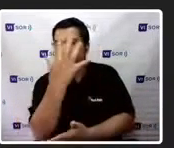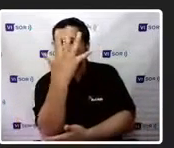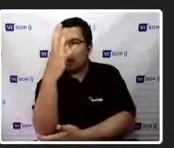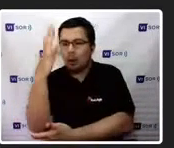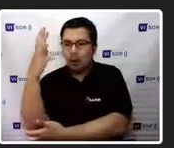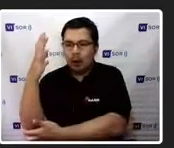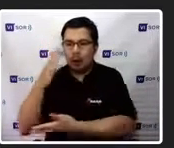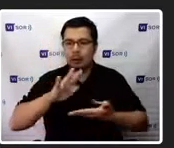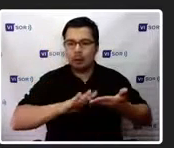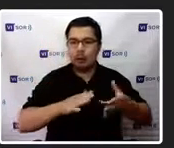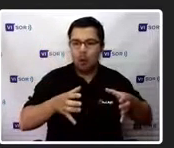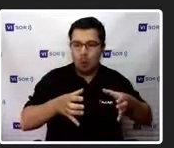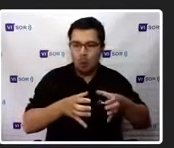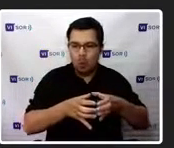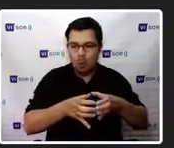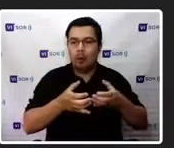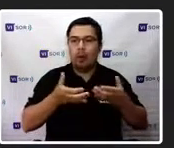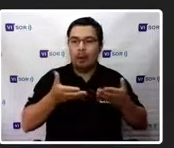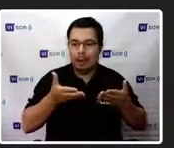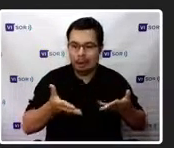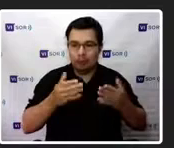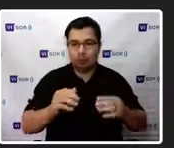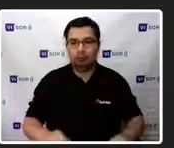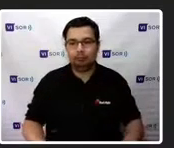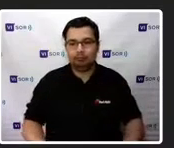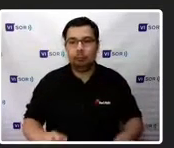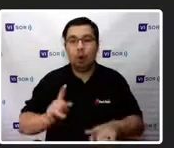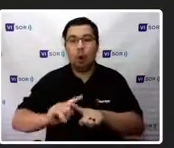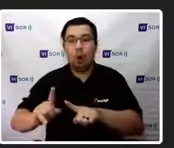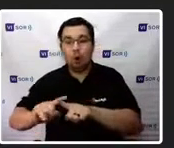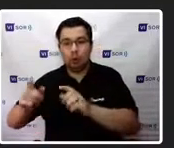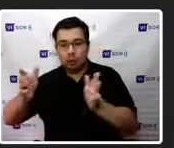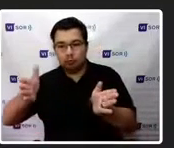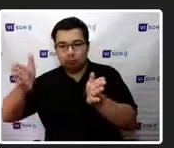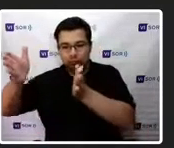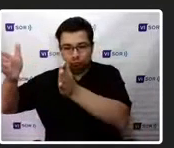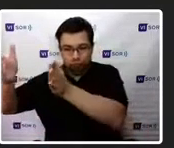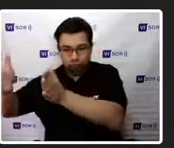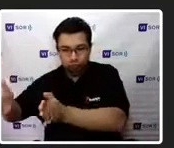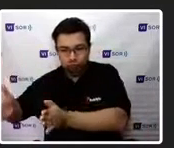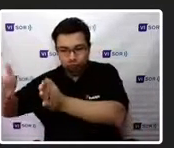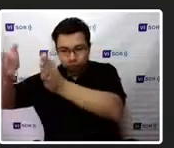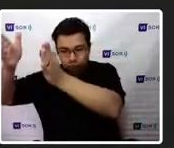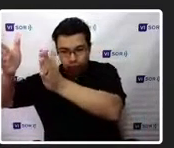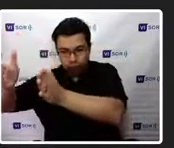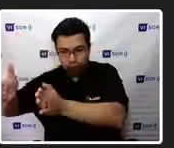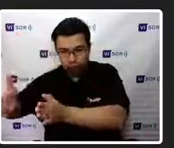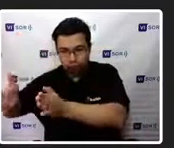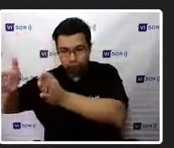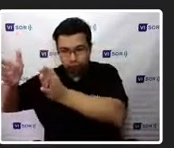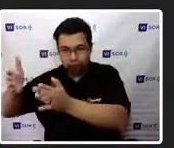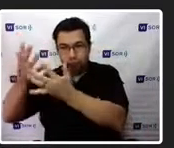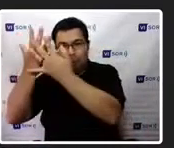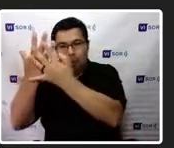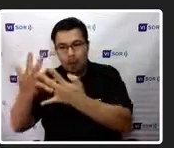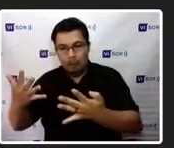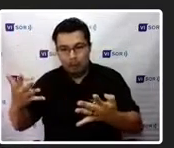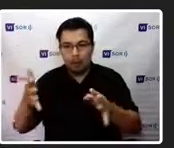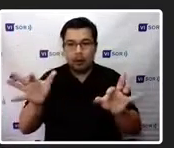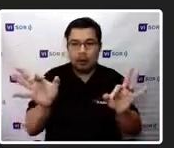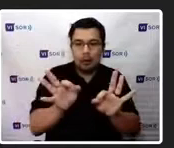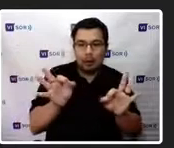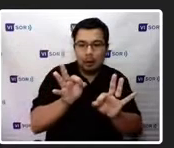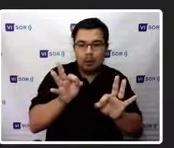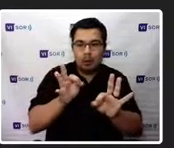como contexto general. Avanzando con la revisión de la malla, quiero comentarles también una innovación que tiene nuestra carrera y